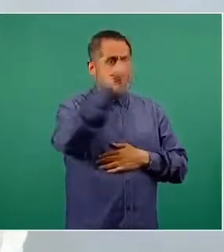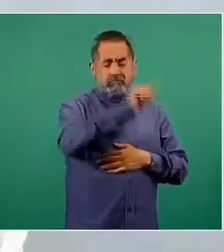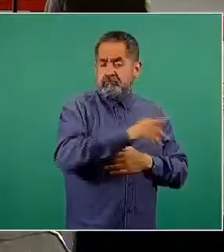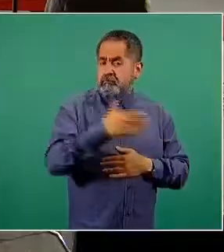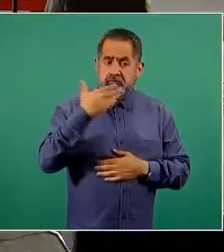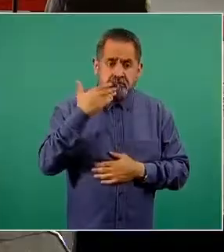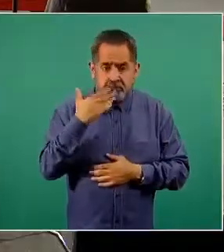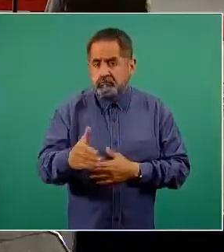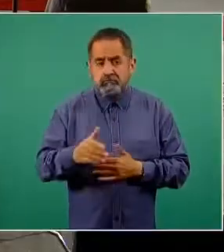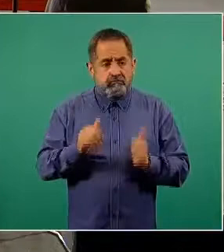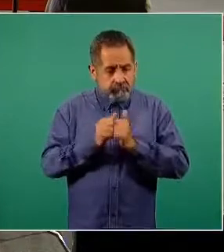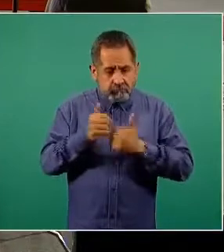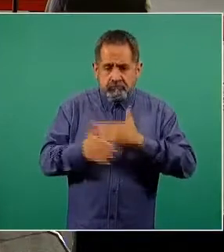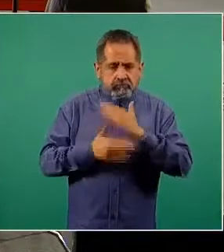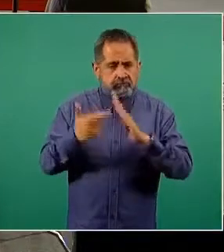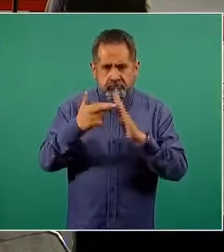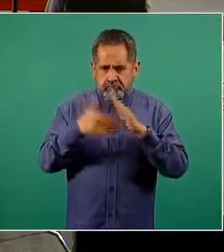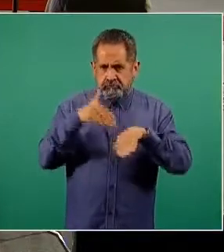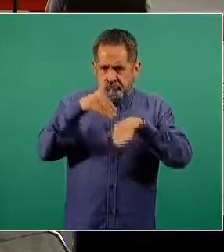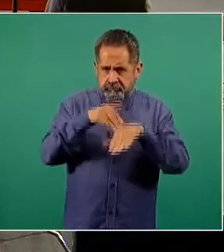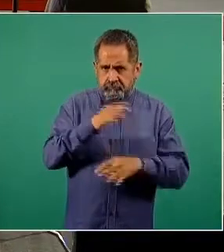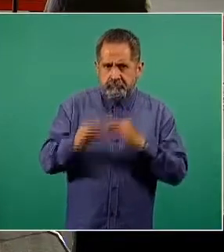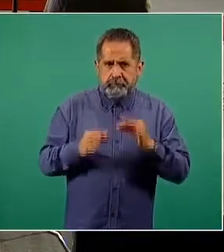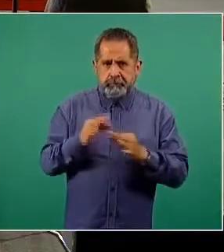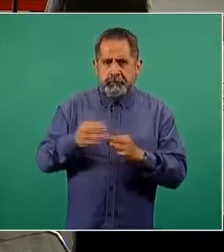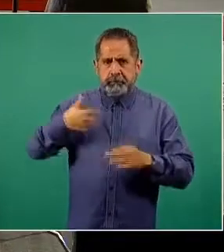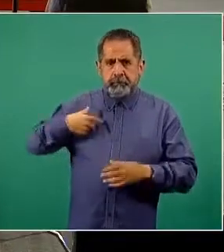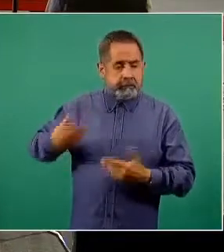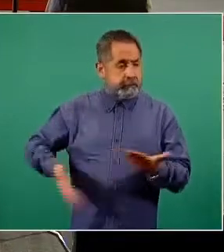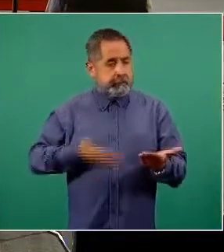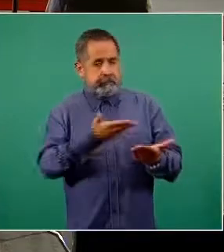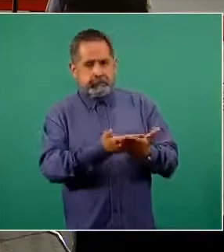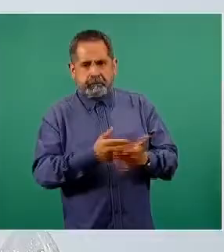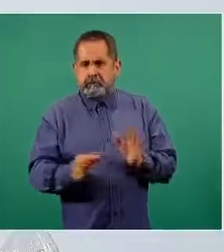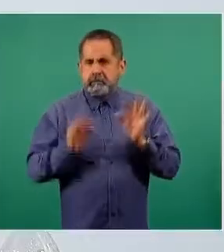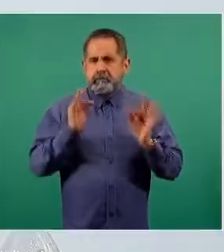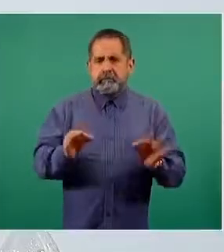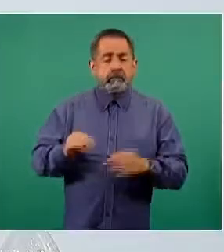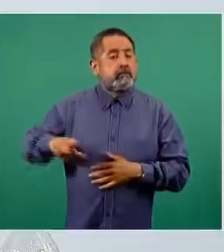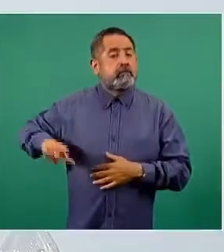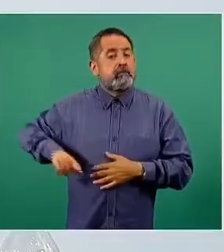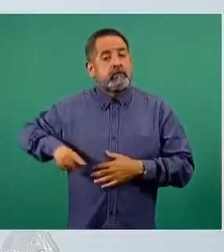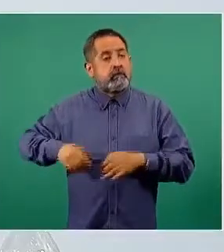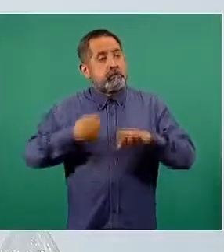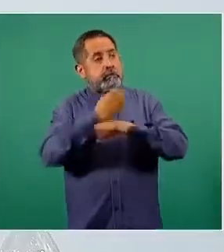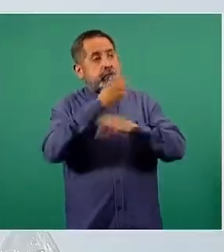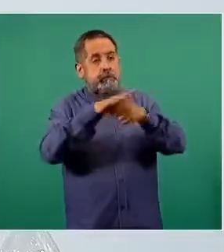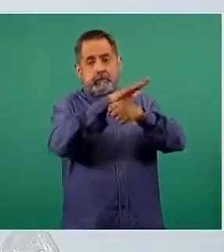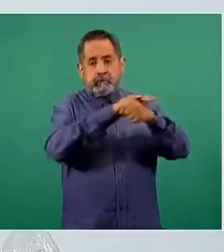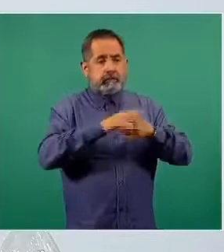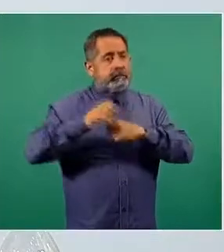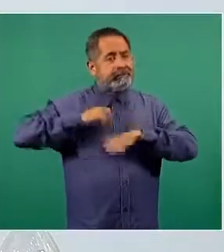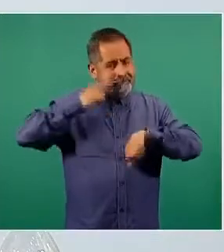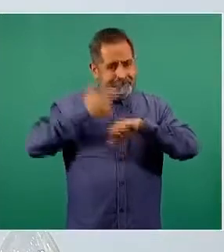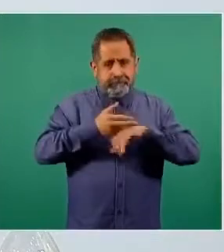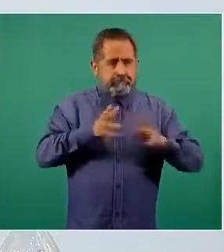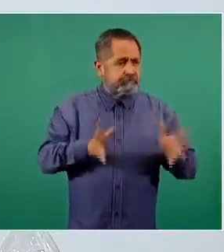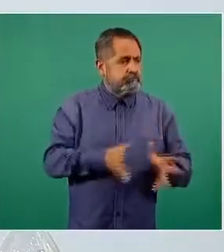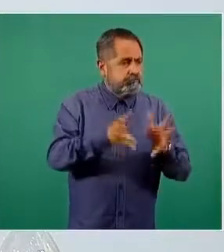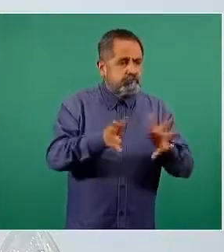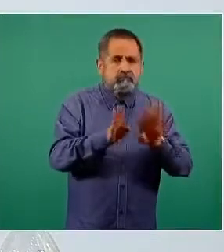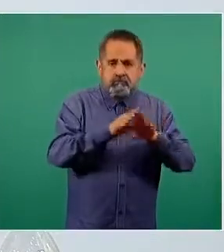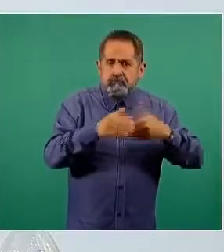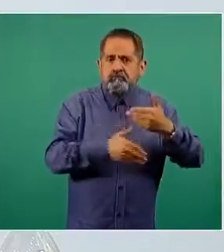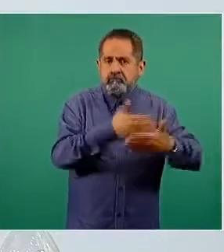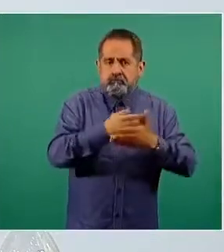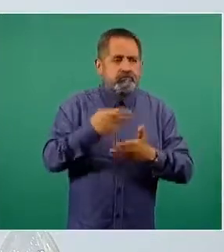constantemente a los lineamientos que les proponemos, recordando que los gobiernos locales son los principales actores del impulso de la